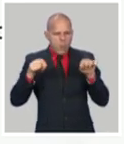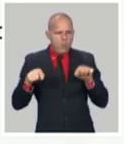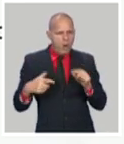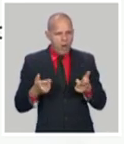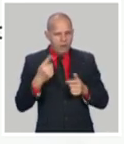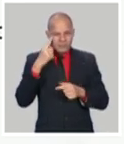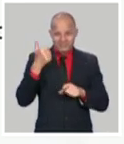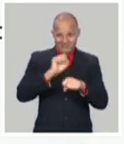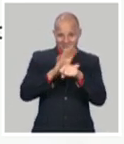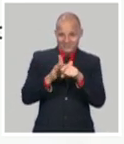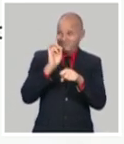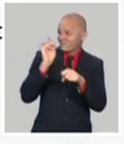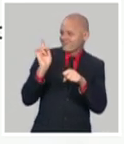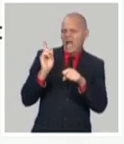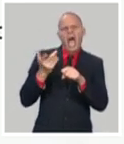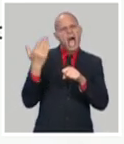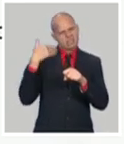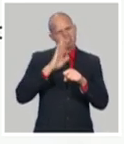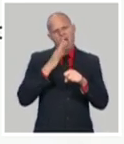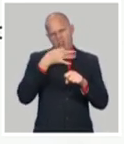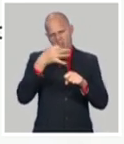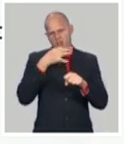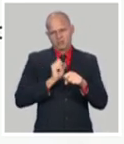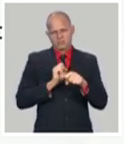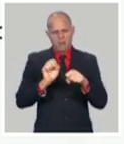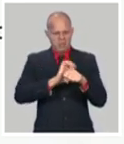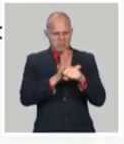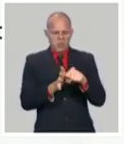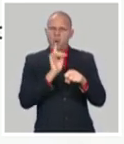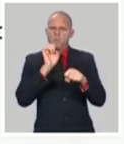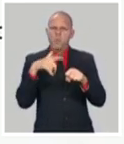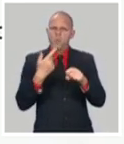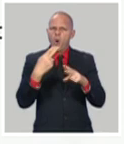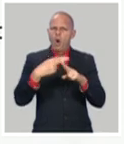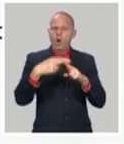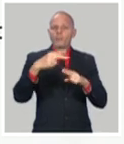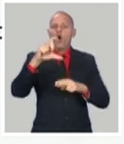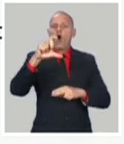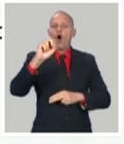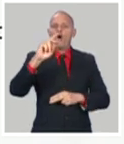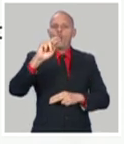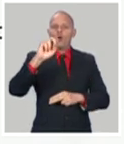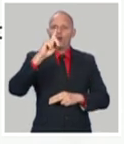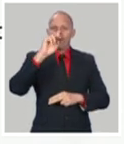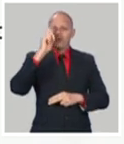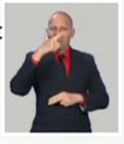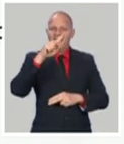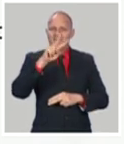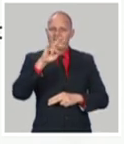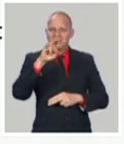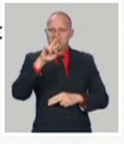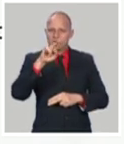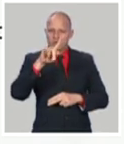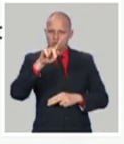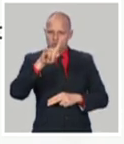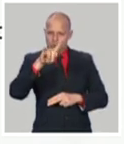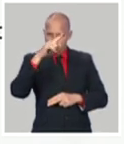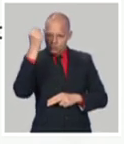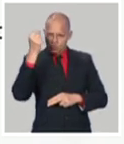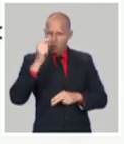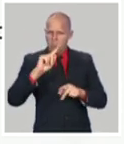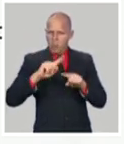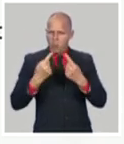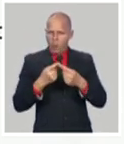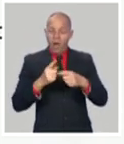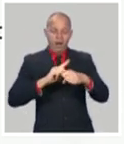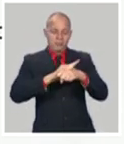saben que coronavirus, esto se ha dicho varias veces aquí, el nombre viene dado por la espícula que le da la imagen de una corona del